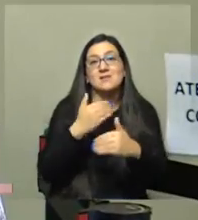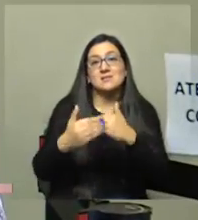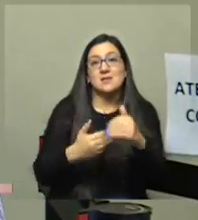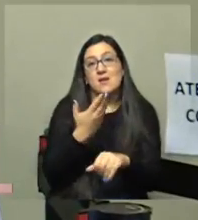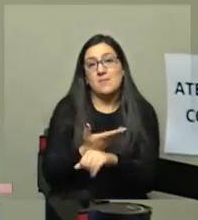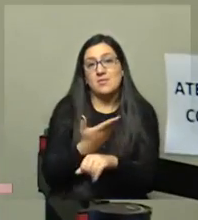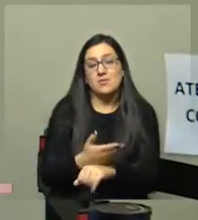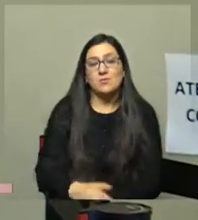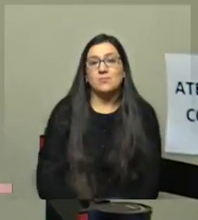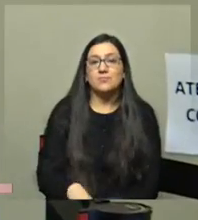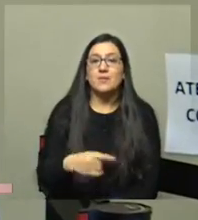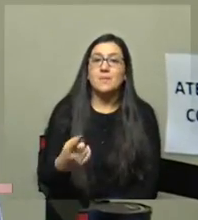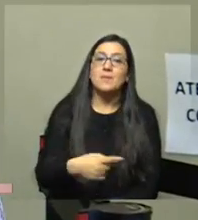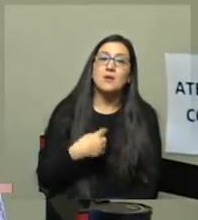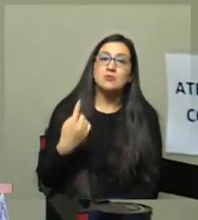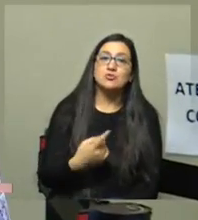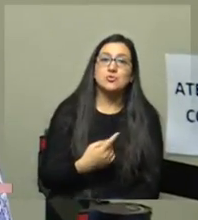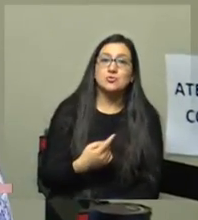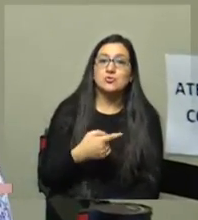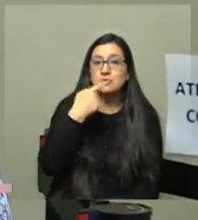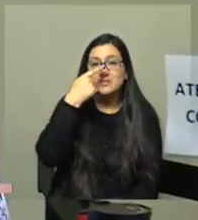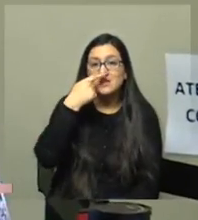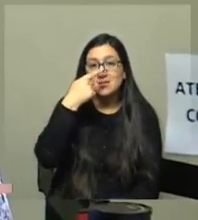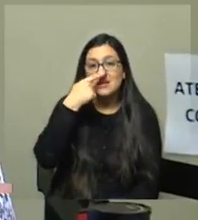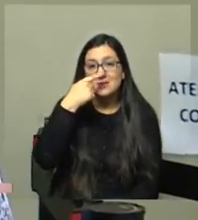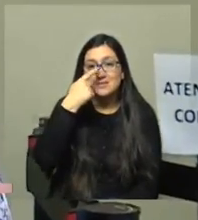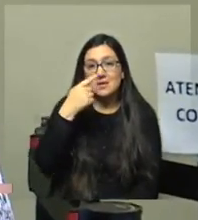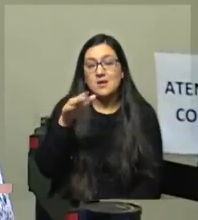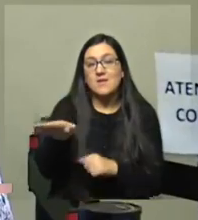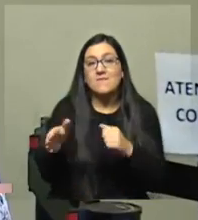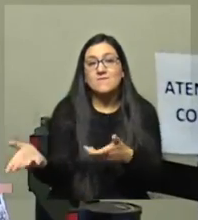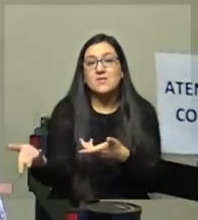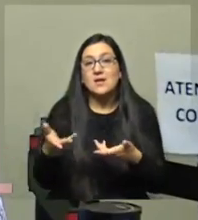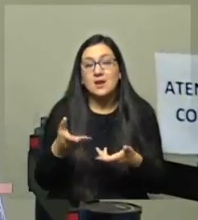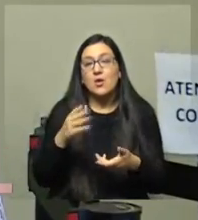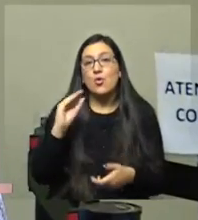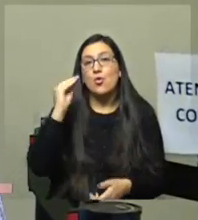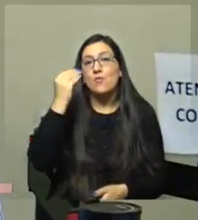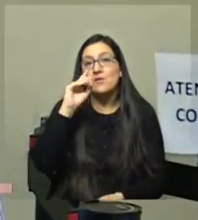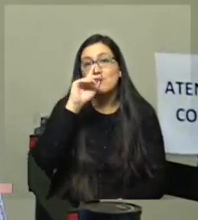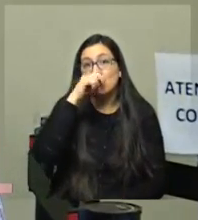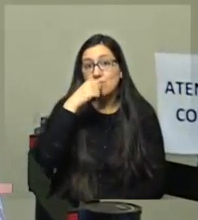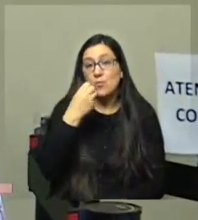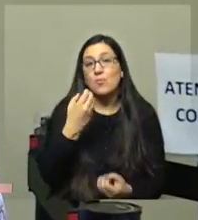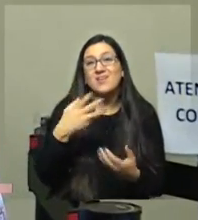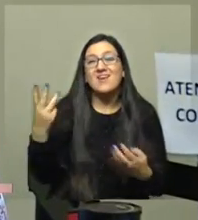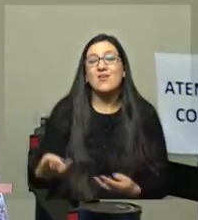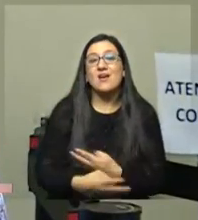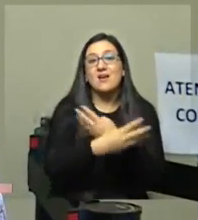solicitud. A nosotros nos interesa muchísimo convocar a los jóvenes de Montevideo porque por lo